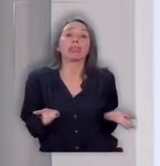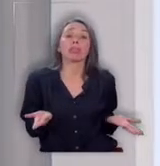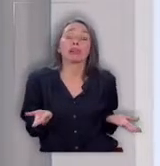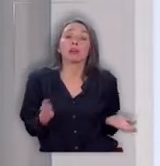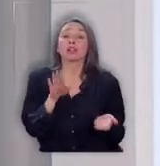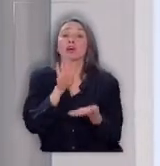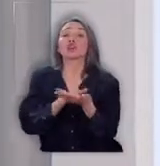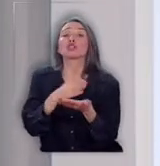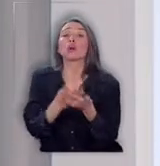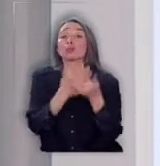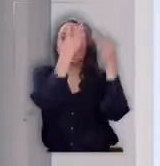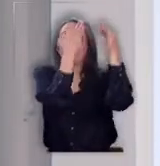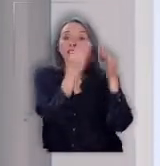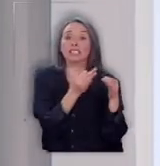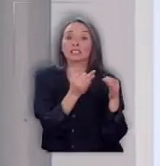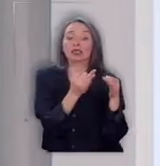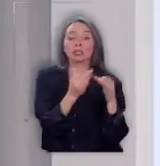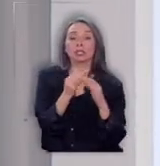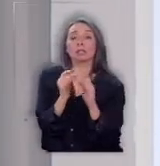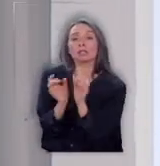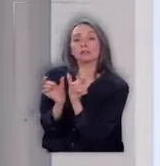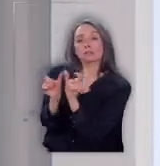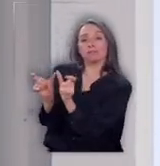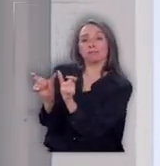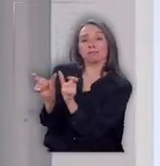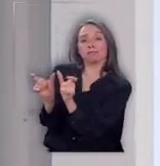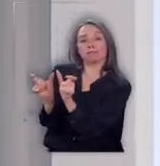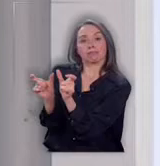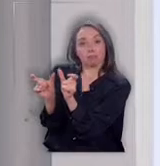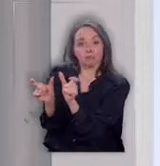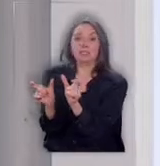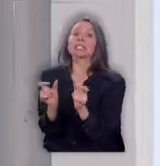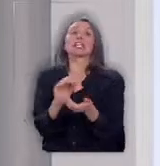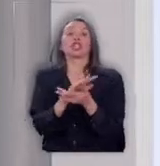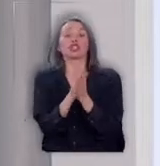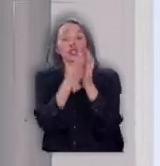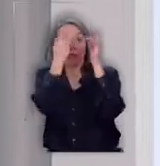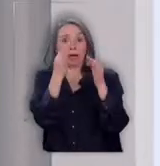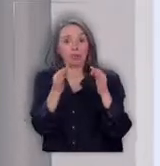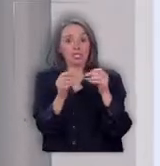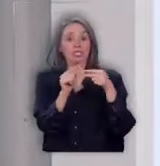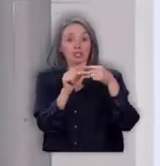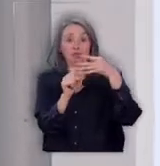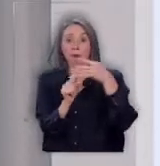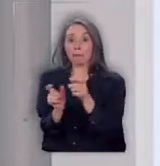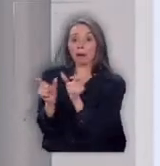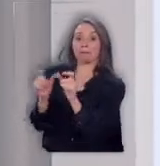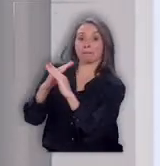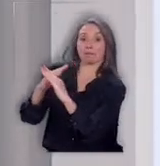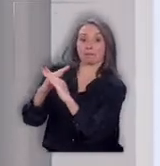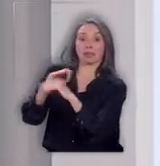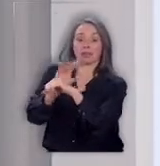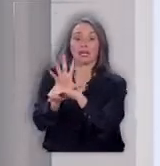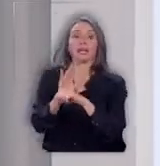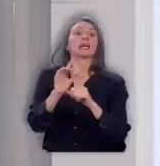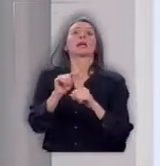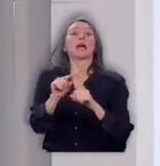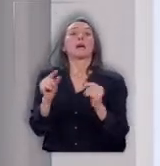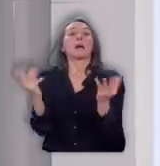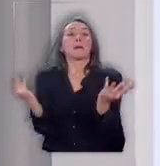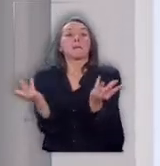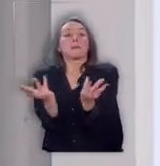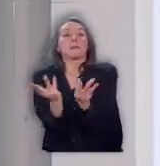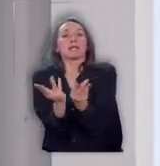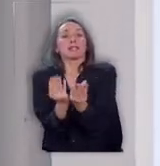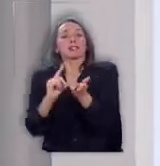efectividad de las medidas de contención que se apliquen todas las medidas de de contención lo que hacen es ralentizar los